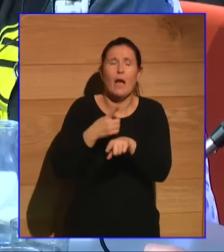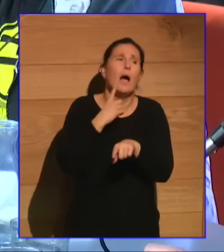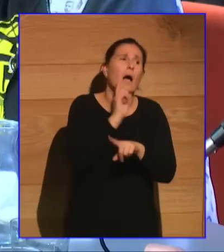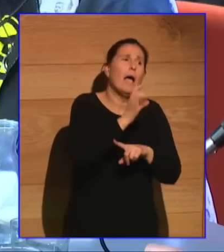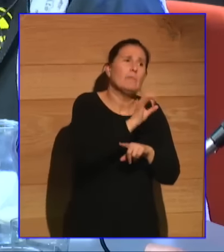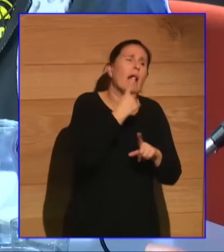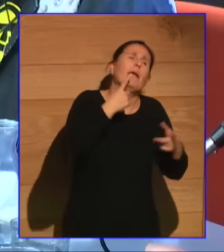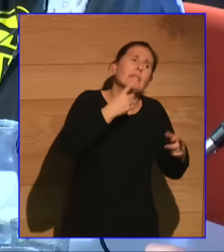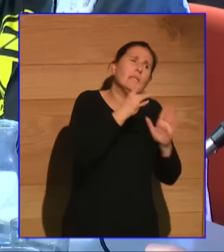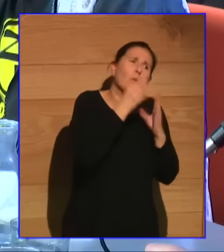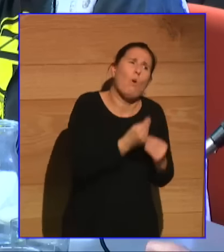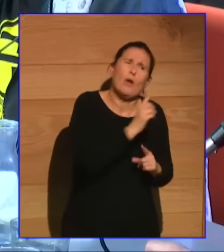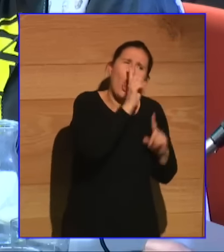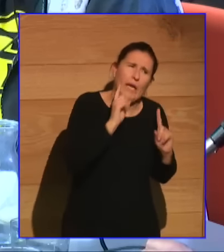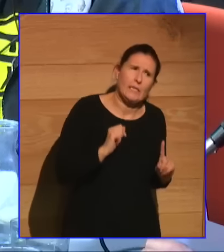bueno. Vale.